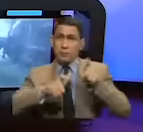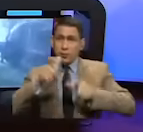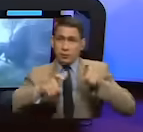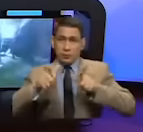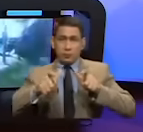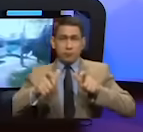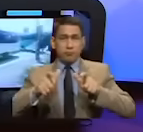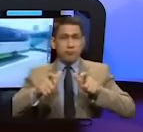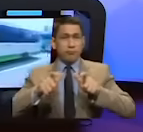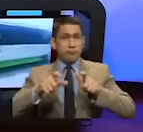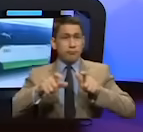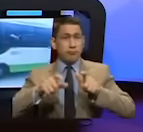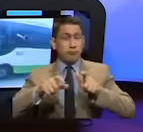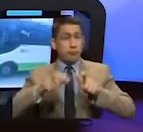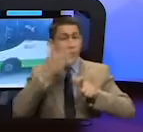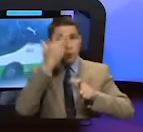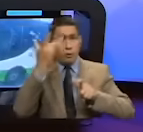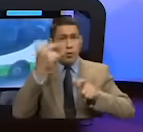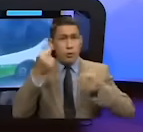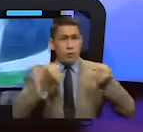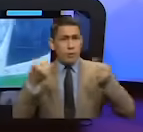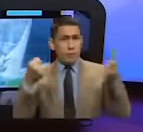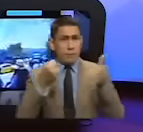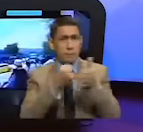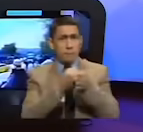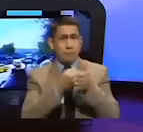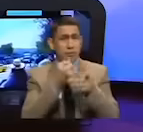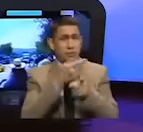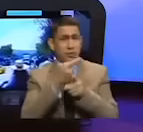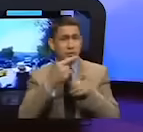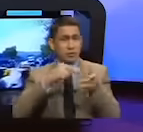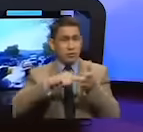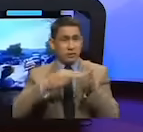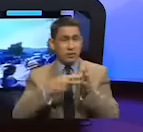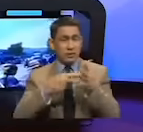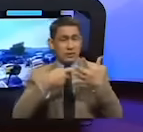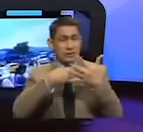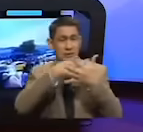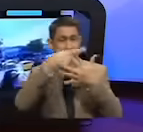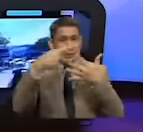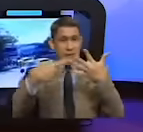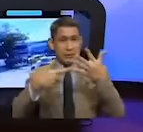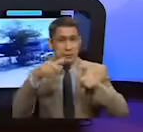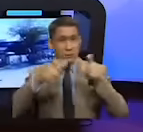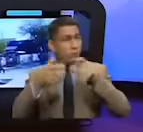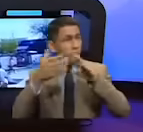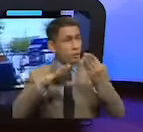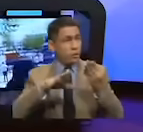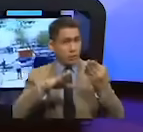por accidentes, víctimas de accidentes de tránsito. Esto quiere decir que 5 personas diarias pierden la vida